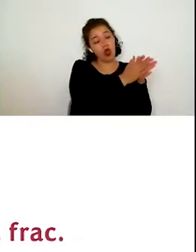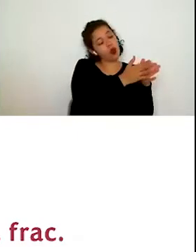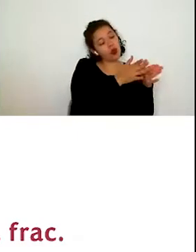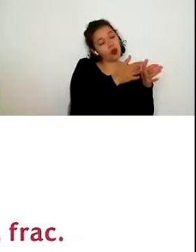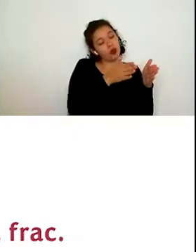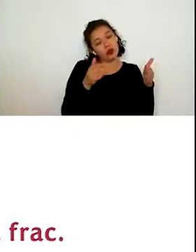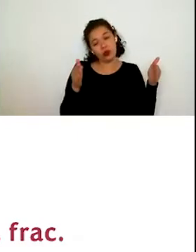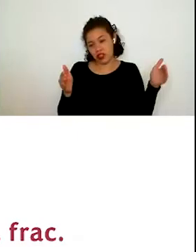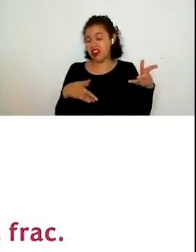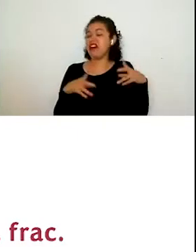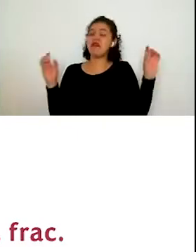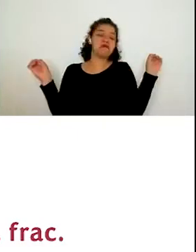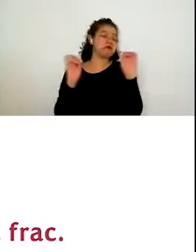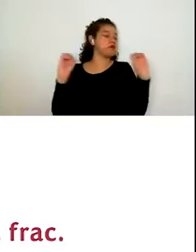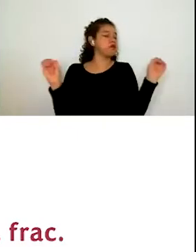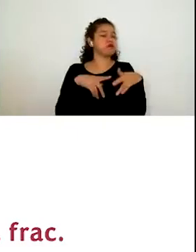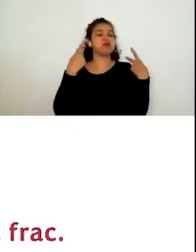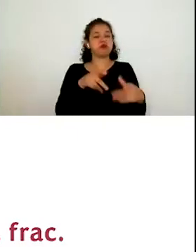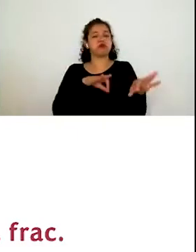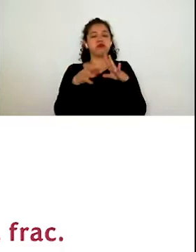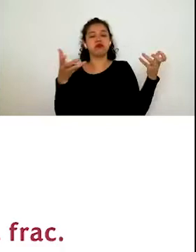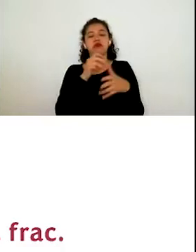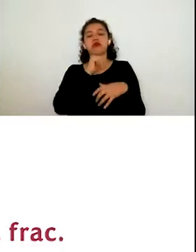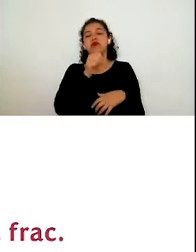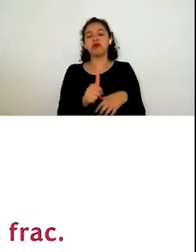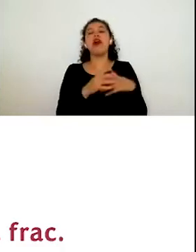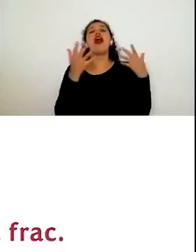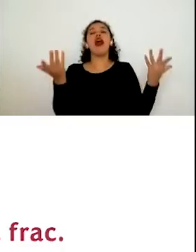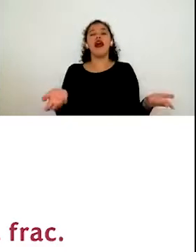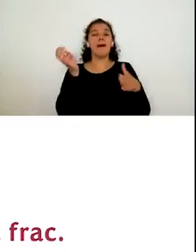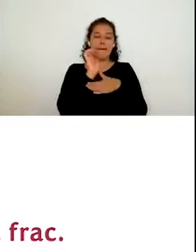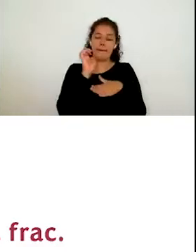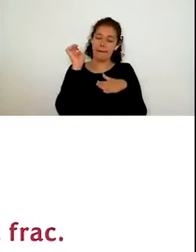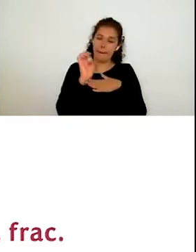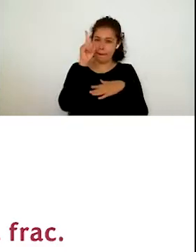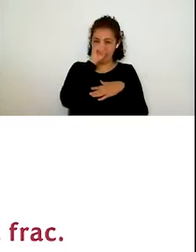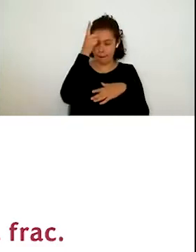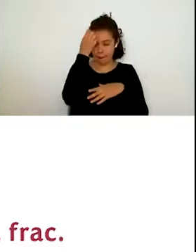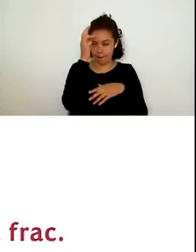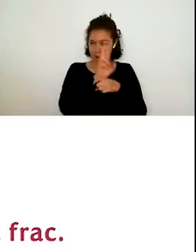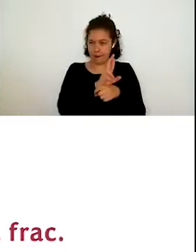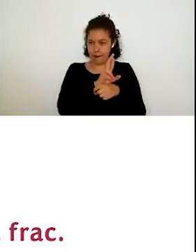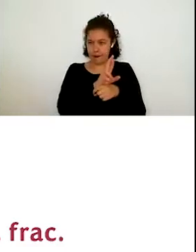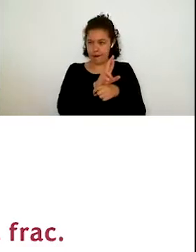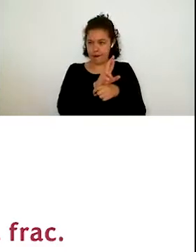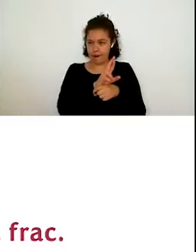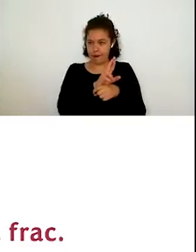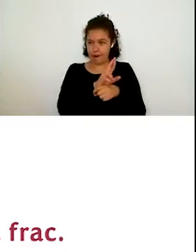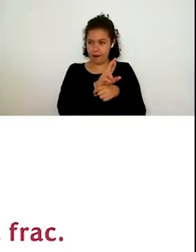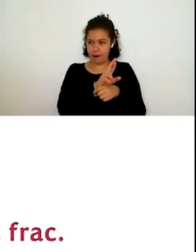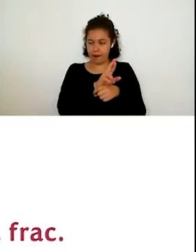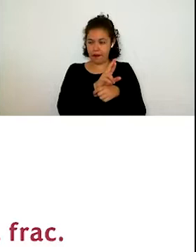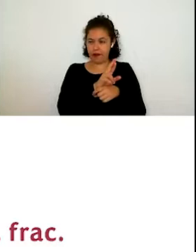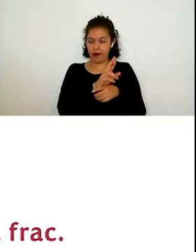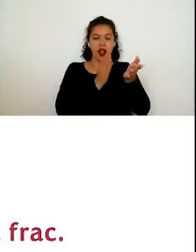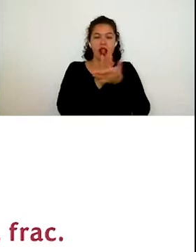sigue sin realizar sus funciones, entonces el consejo directivo puede intervenir